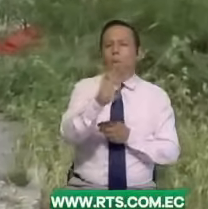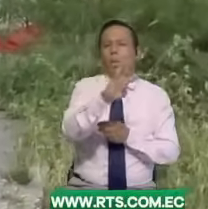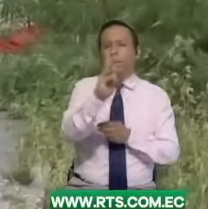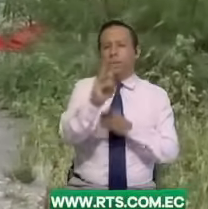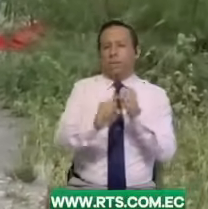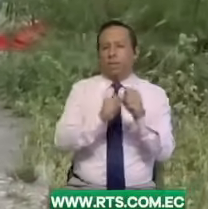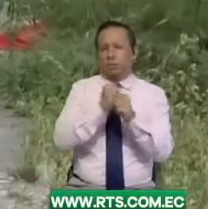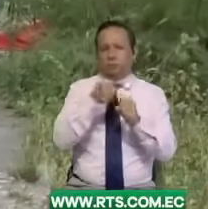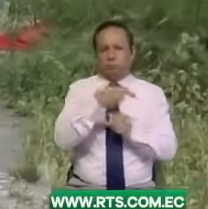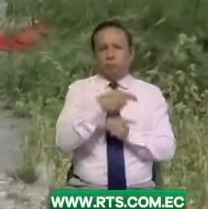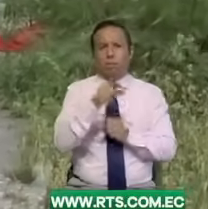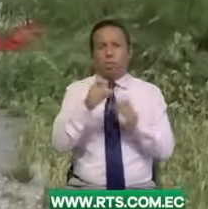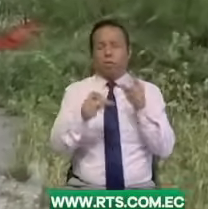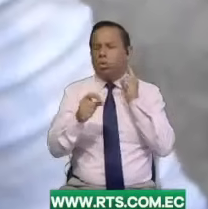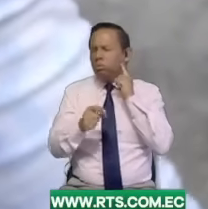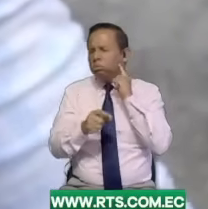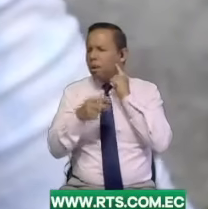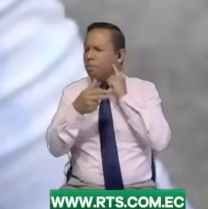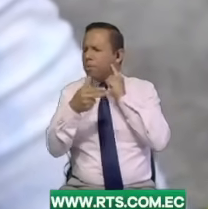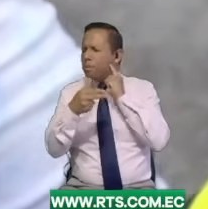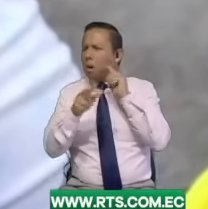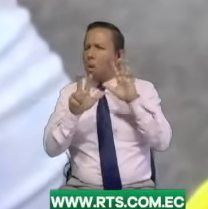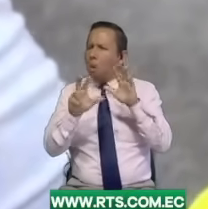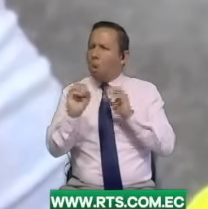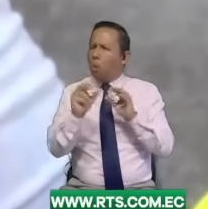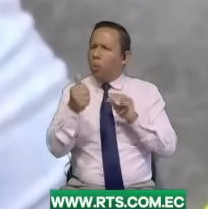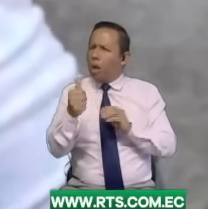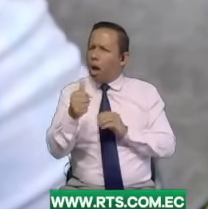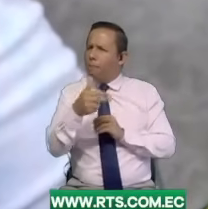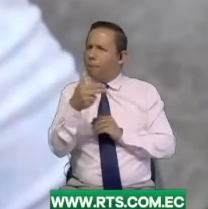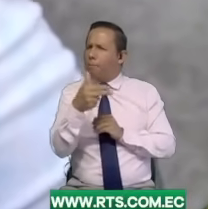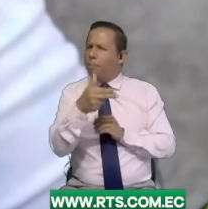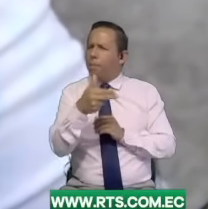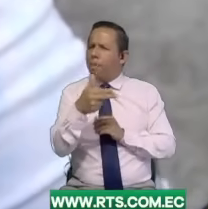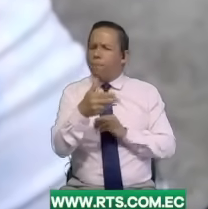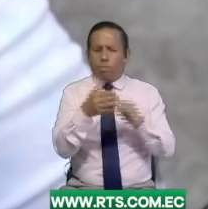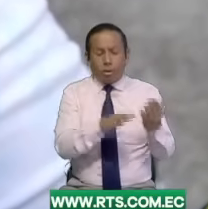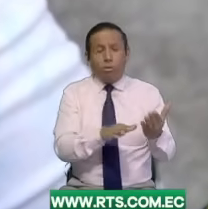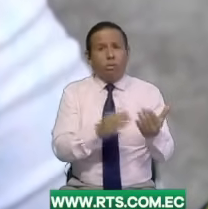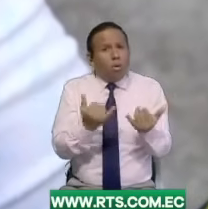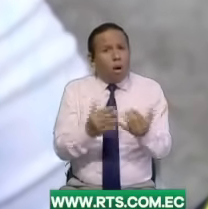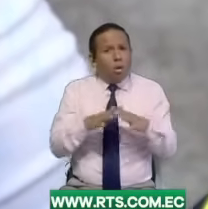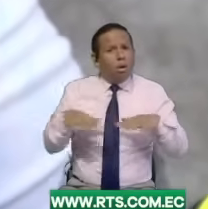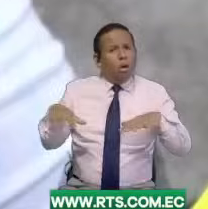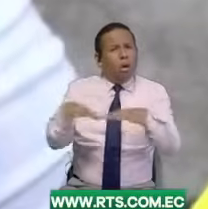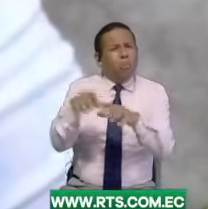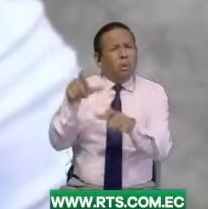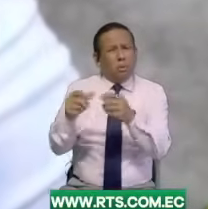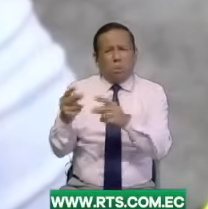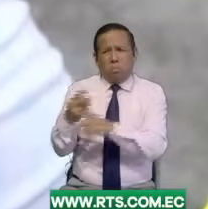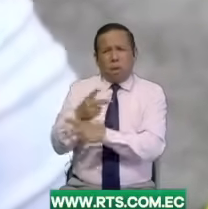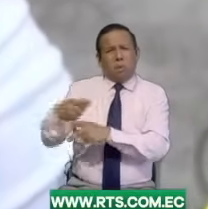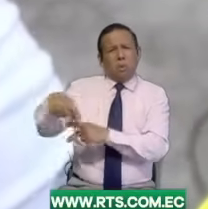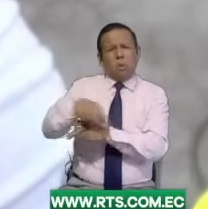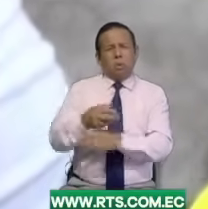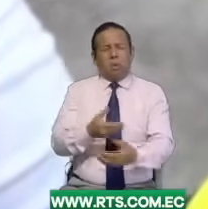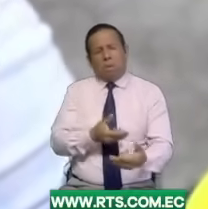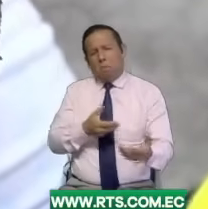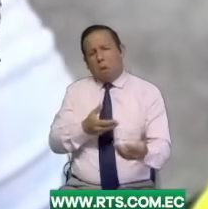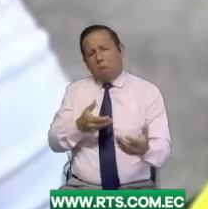entre 8 y 10 disparos. Pues ahorita que usan los matones son este arma de alto alcance, que no